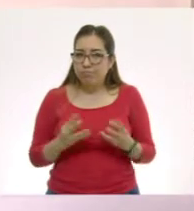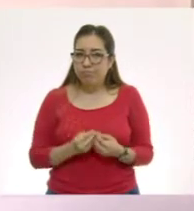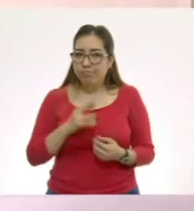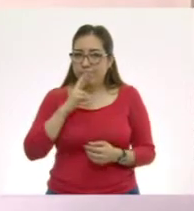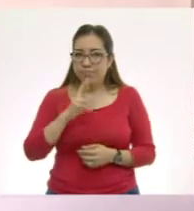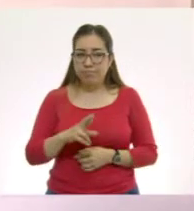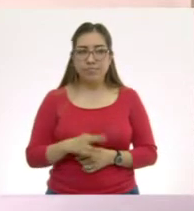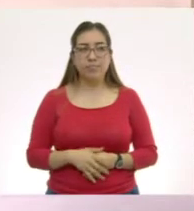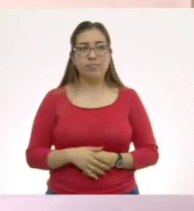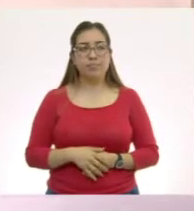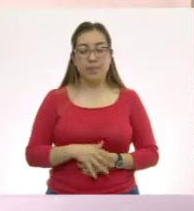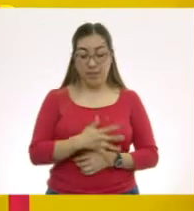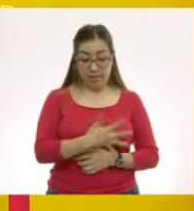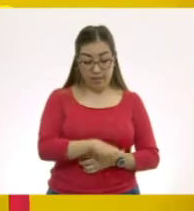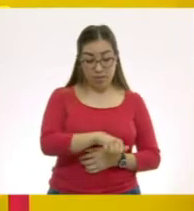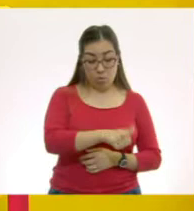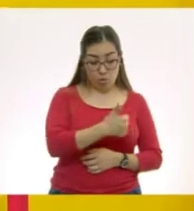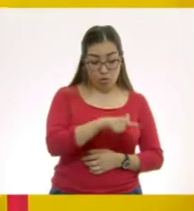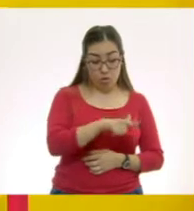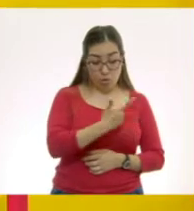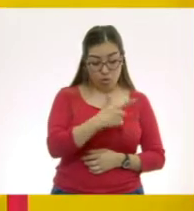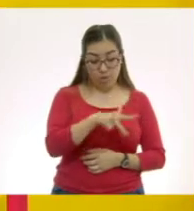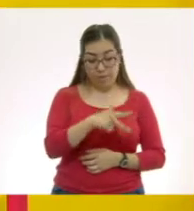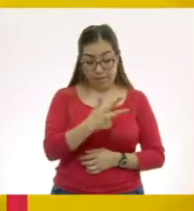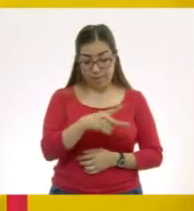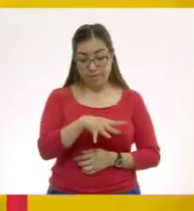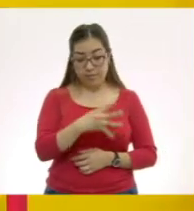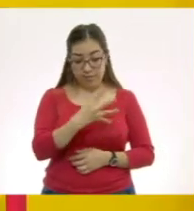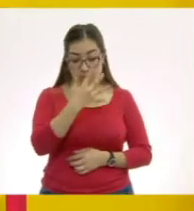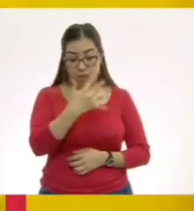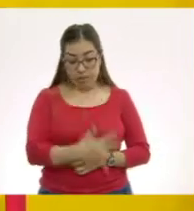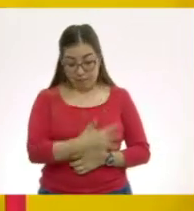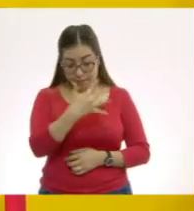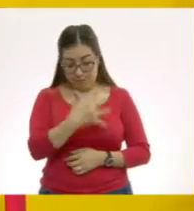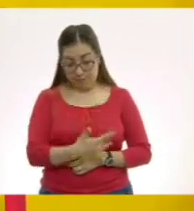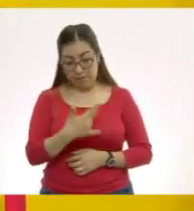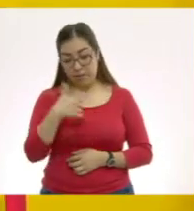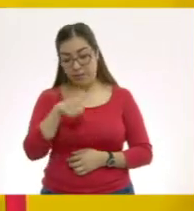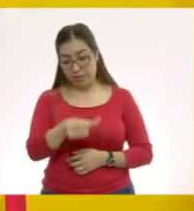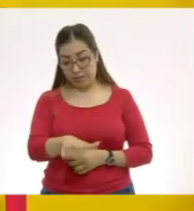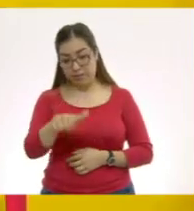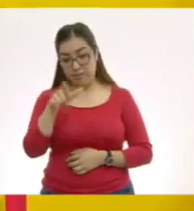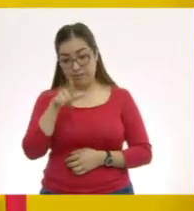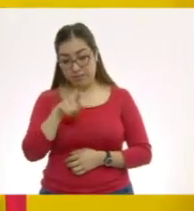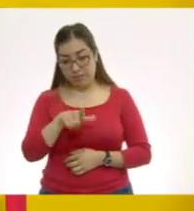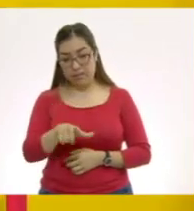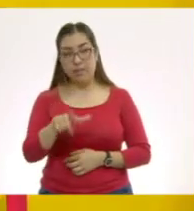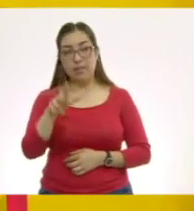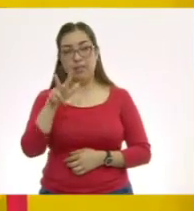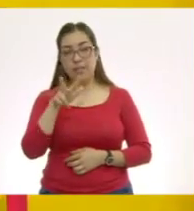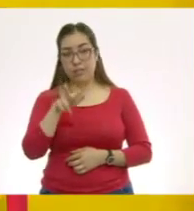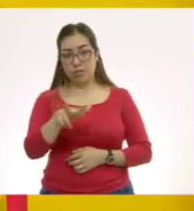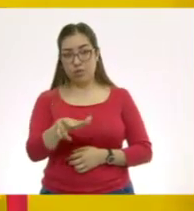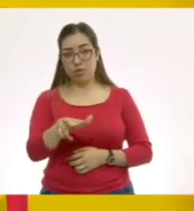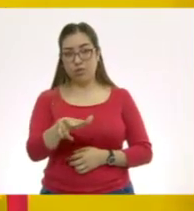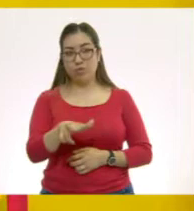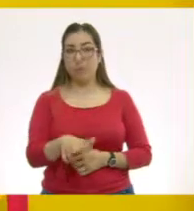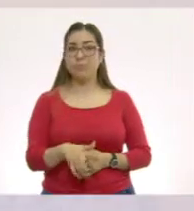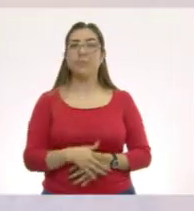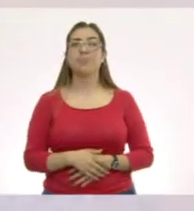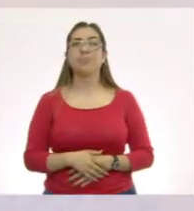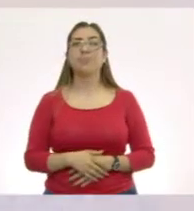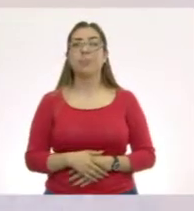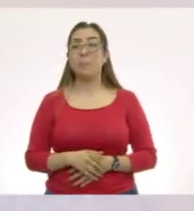ver. 10, 11, 12, 13, 14, 15, 16, 17.